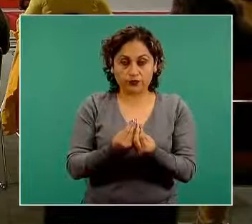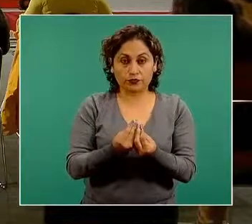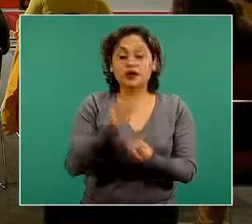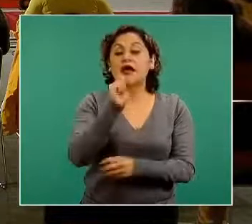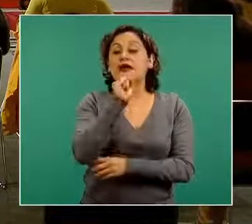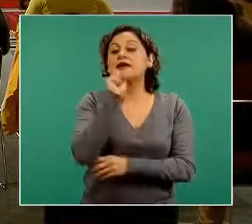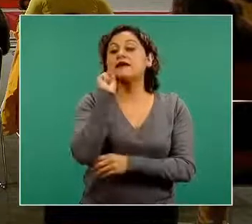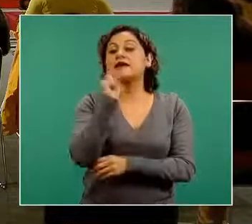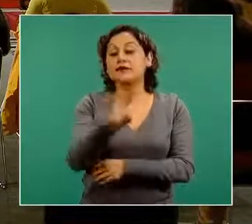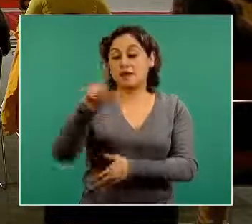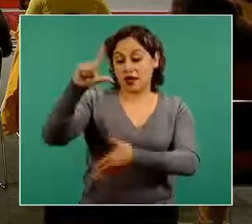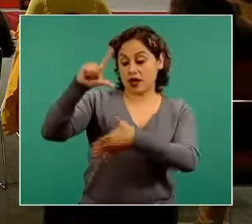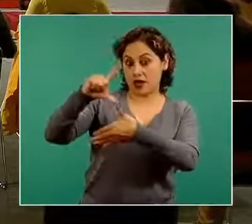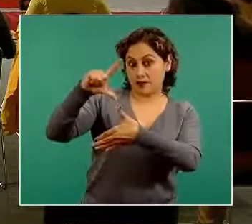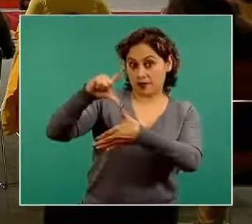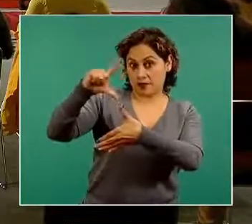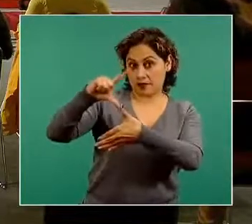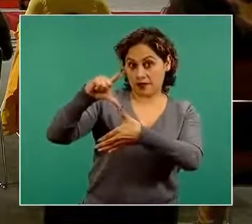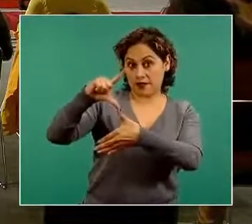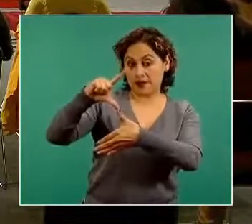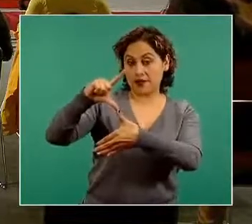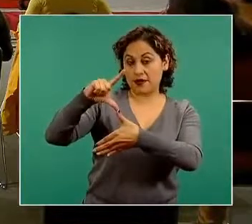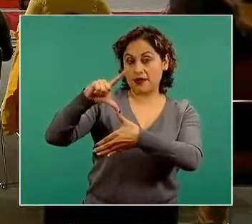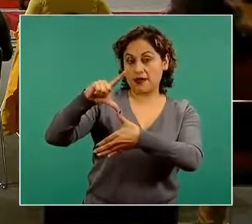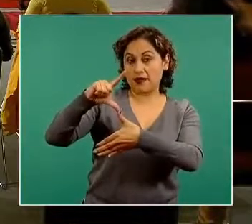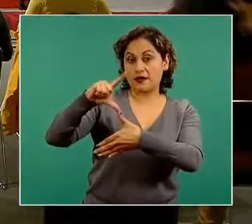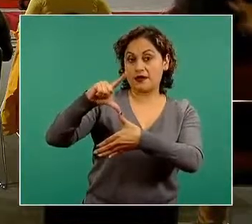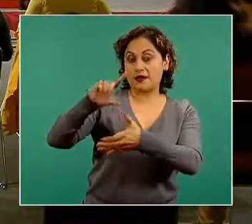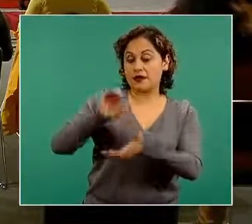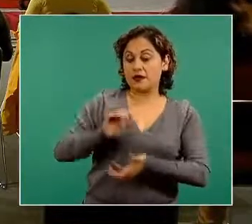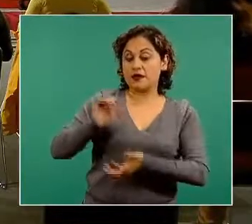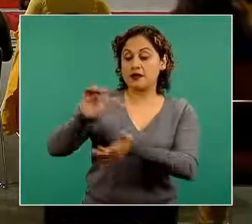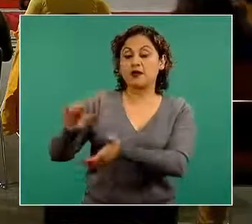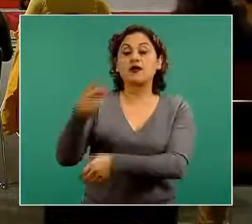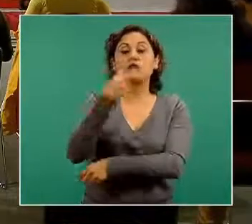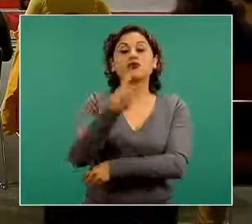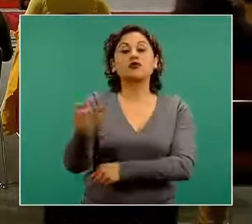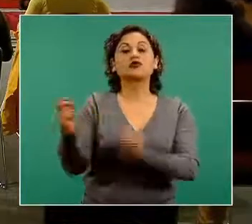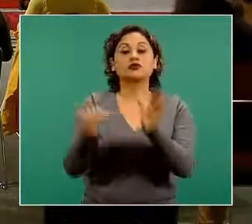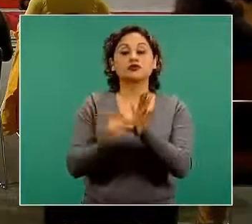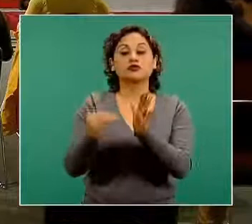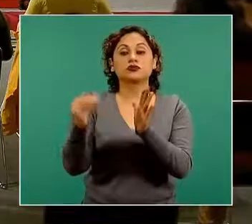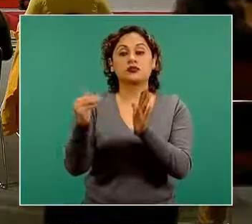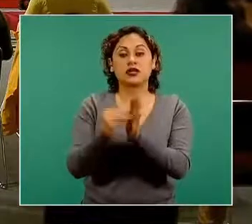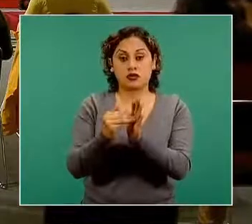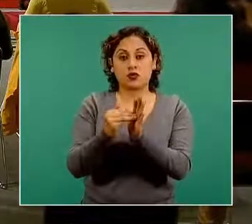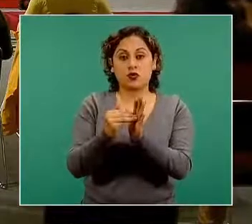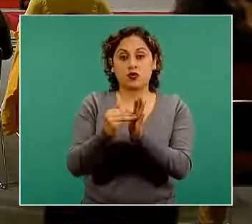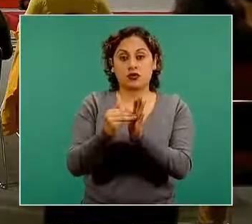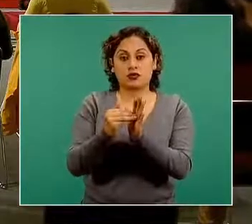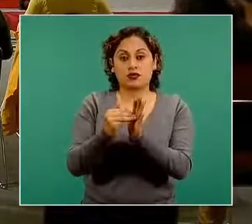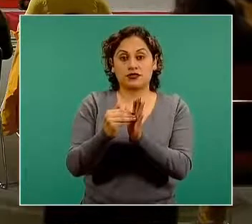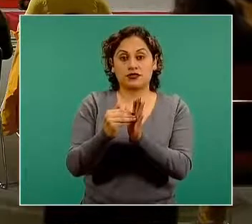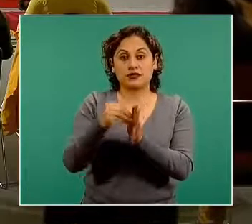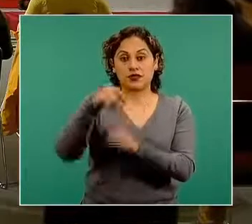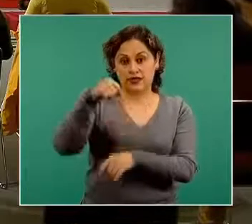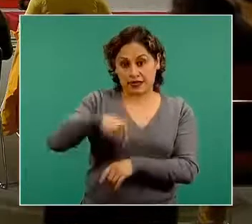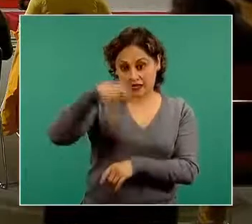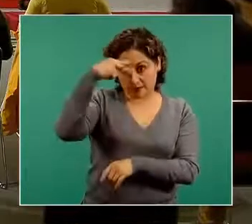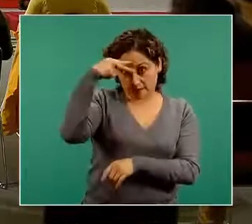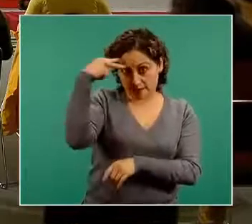América Latina se han considerado 200 millones de dosis que serán producidas en la planta de